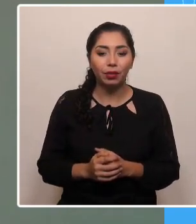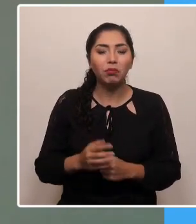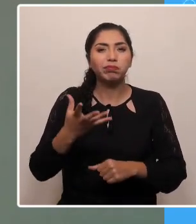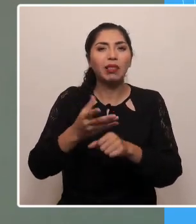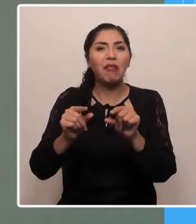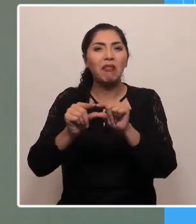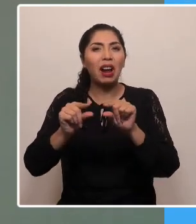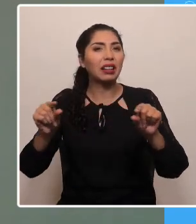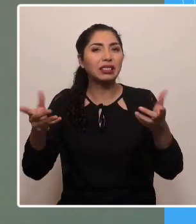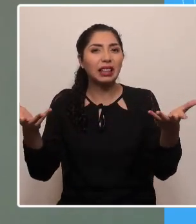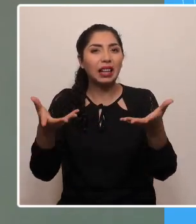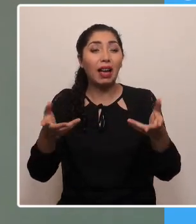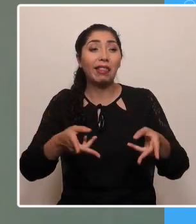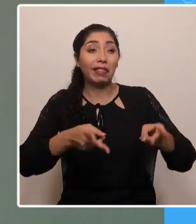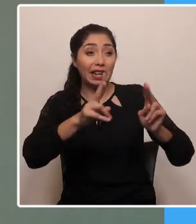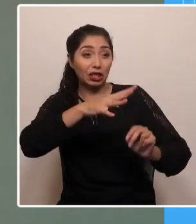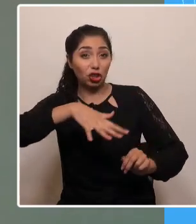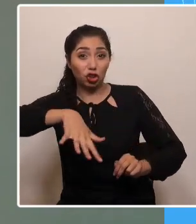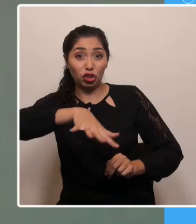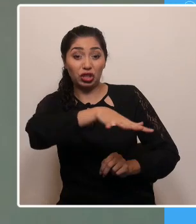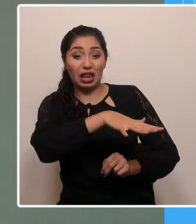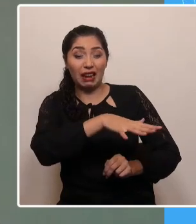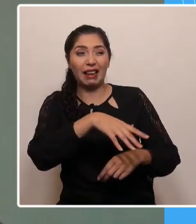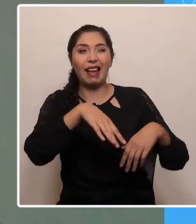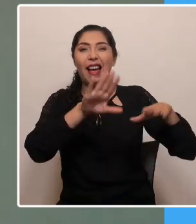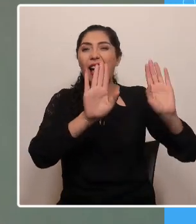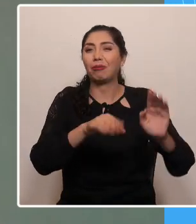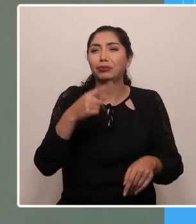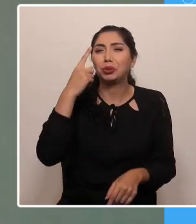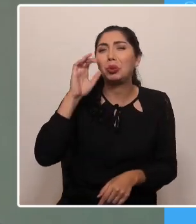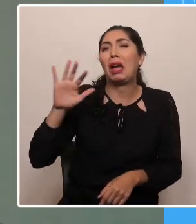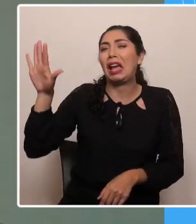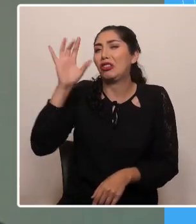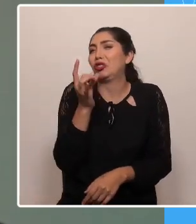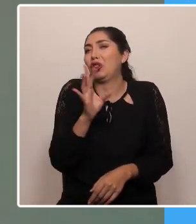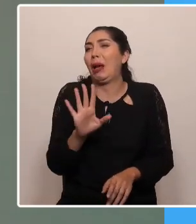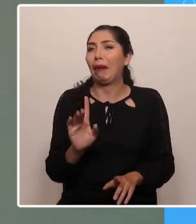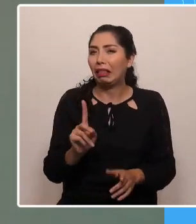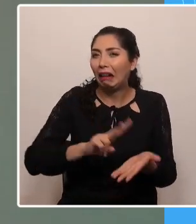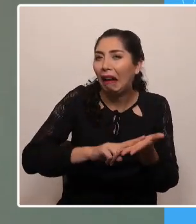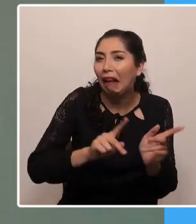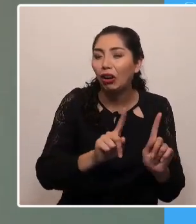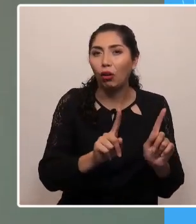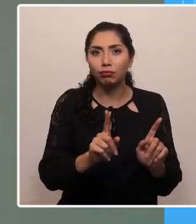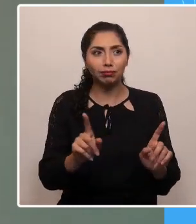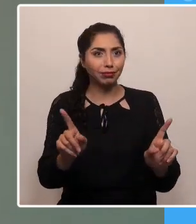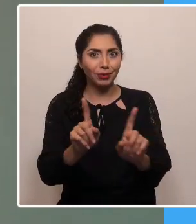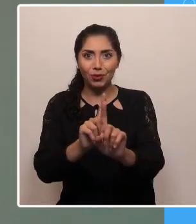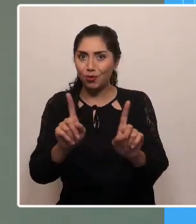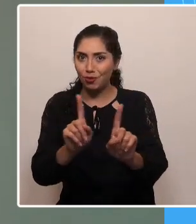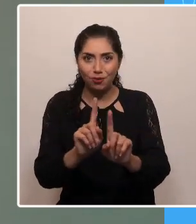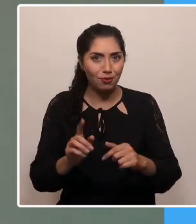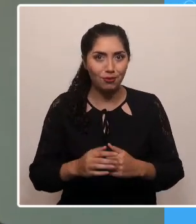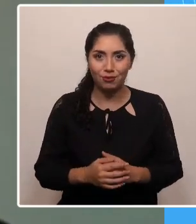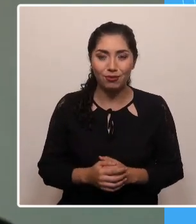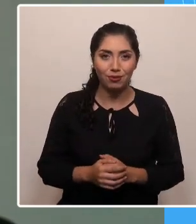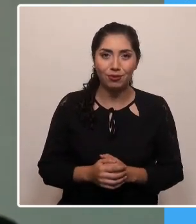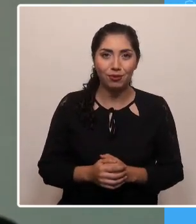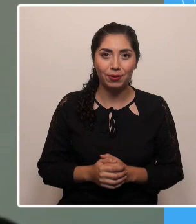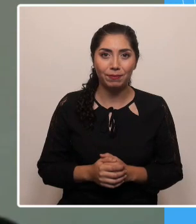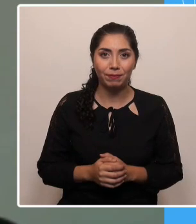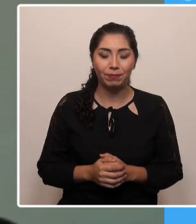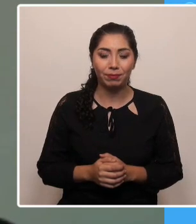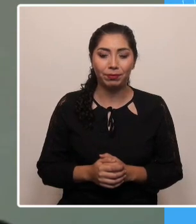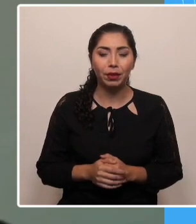los derechos sociales son cartas al viejito Pascuero. No, no son cartas al viejito Pascuero, no